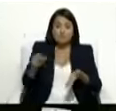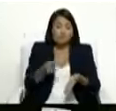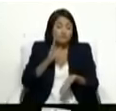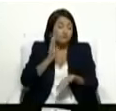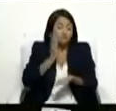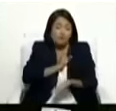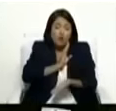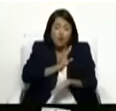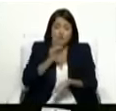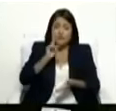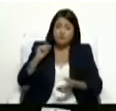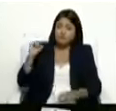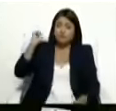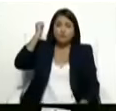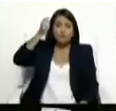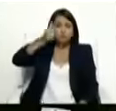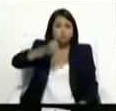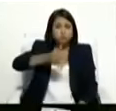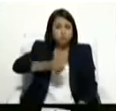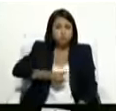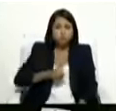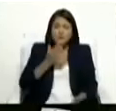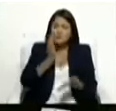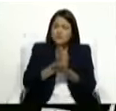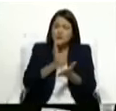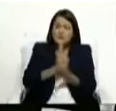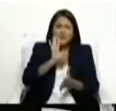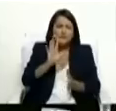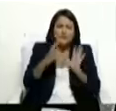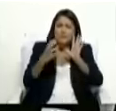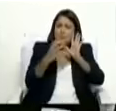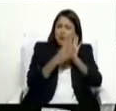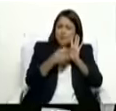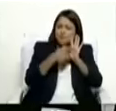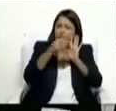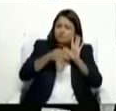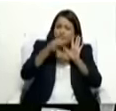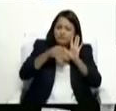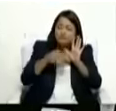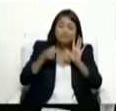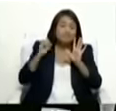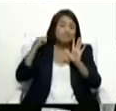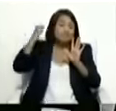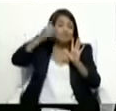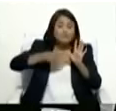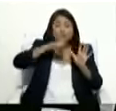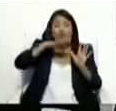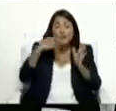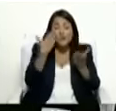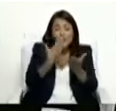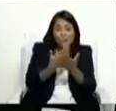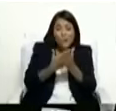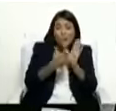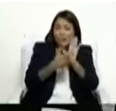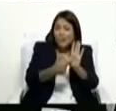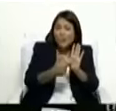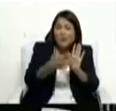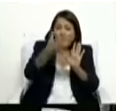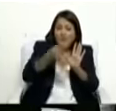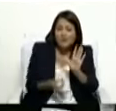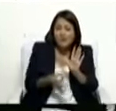sido nuestro toda la vida, lo dicen los mapas, lo dice la historia y lo decimos nosotros que hemos